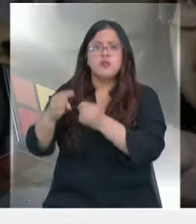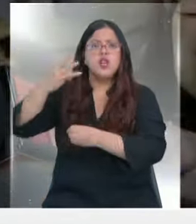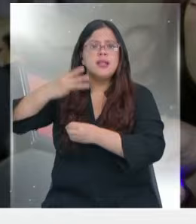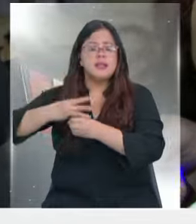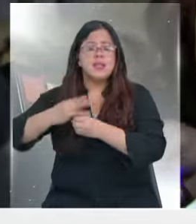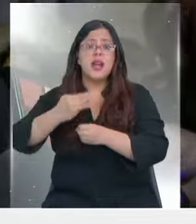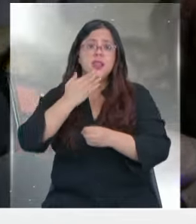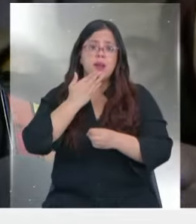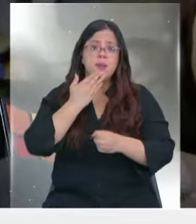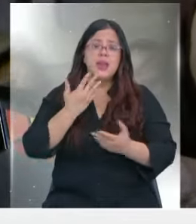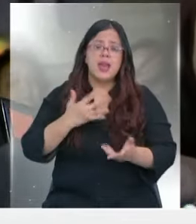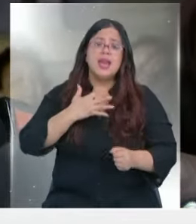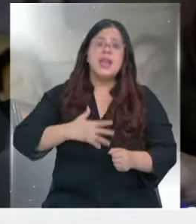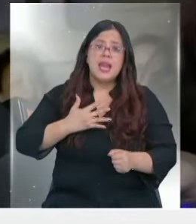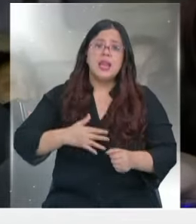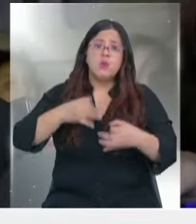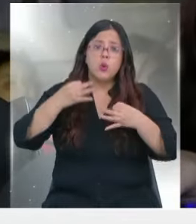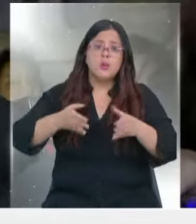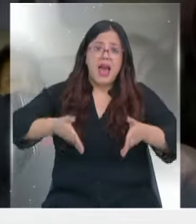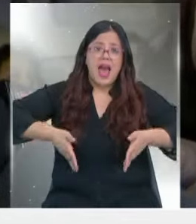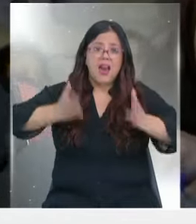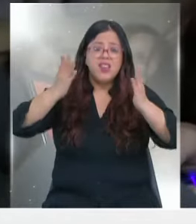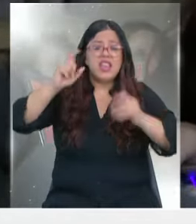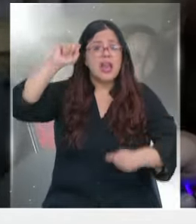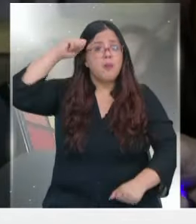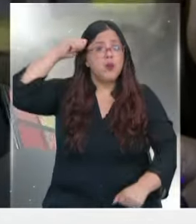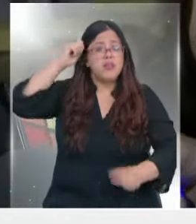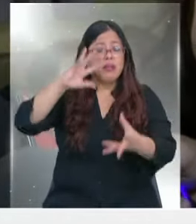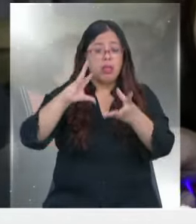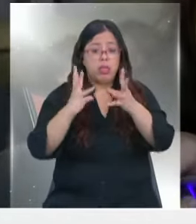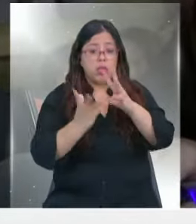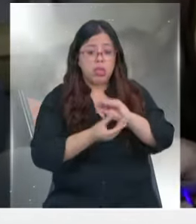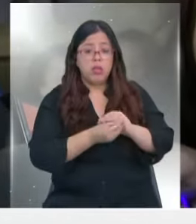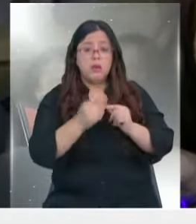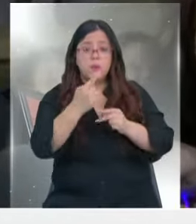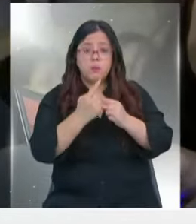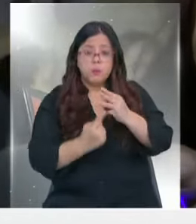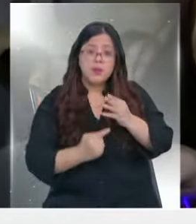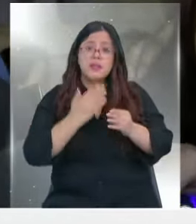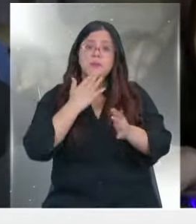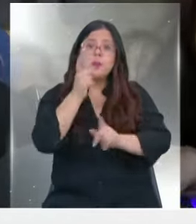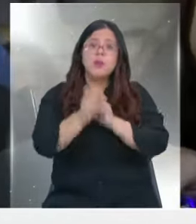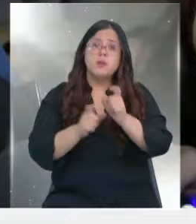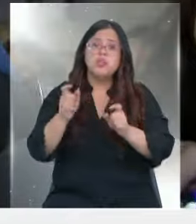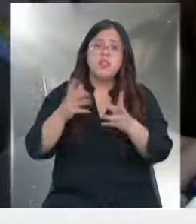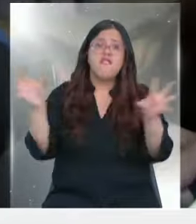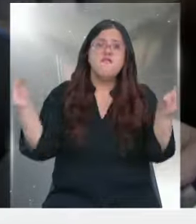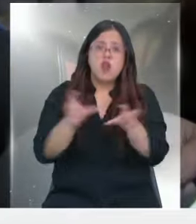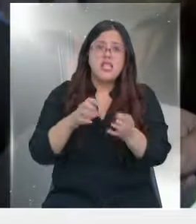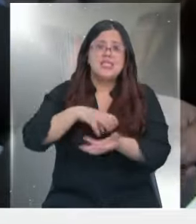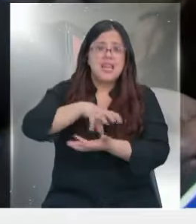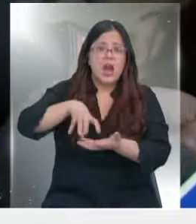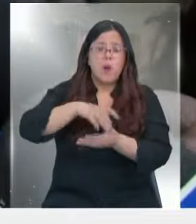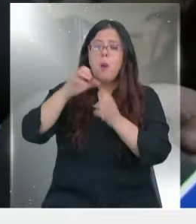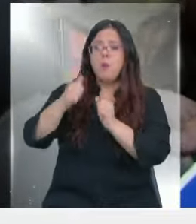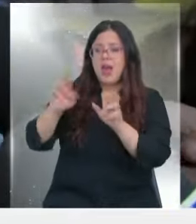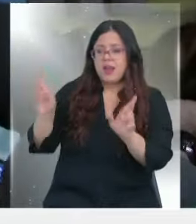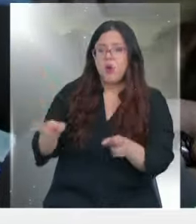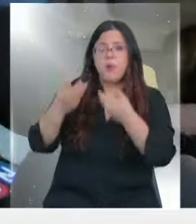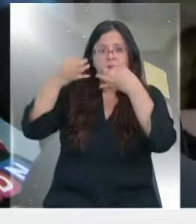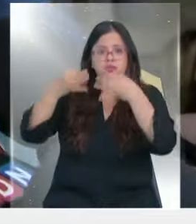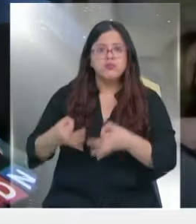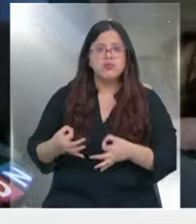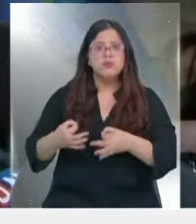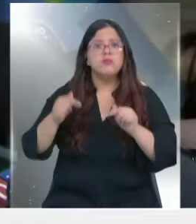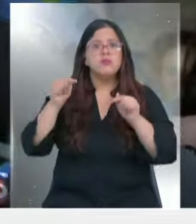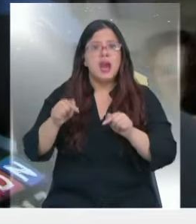Y también queremos que la avenida Providencia, que ha sido deteriorada por distintas razones, entre ellas también por aquellos que le hicieron violencia a nuestra comuna, la podamos recuperar para que